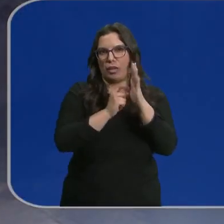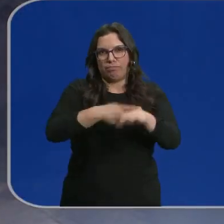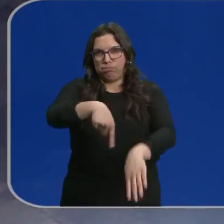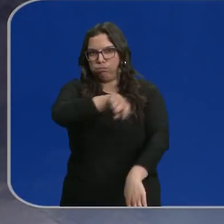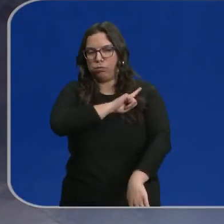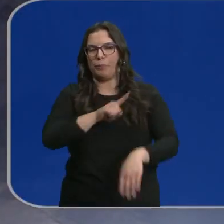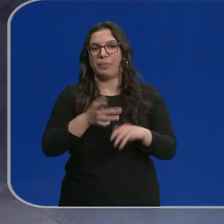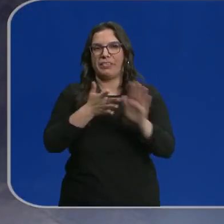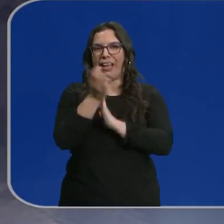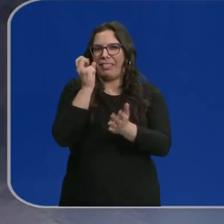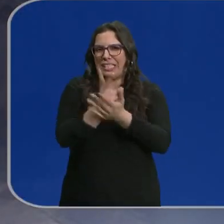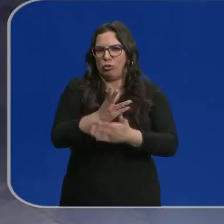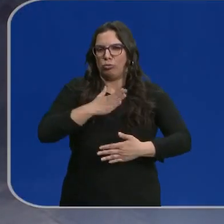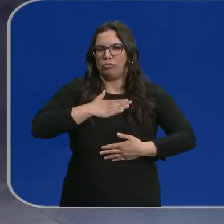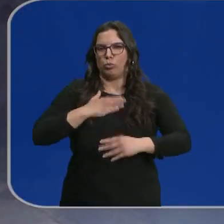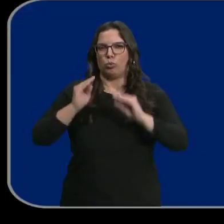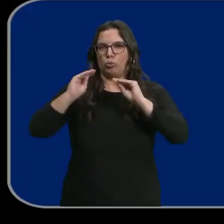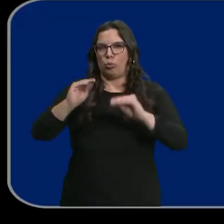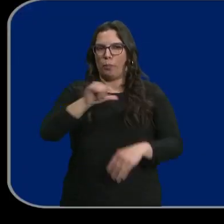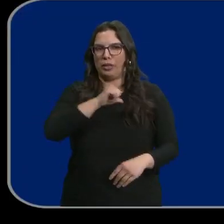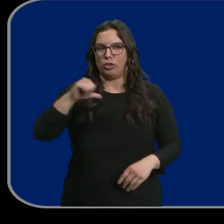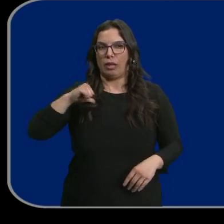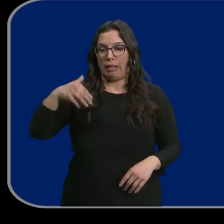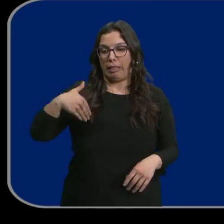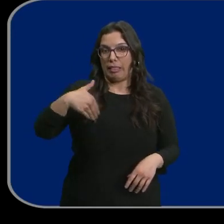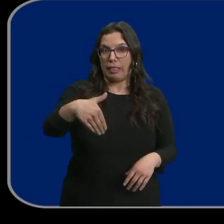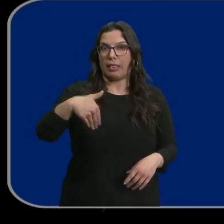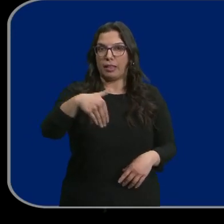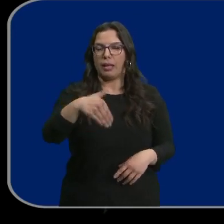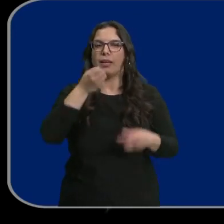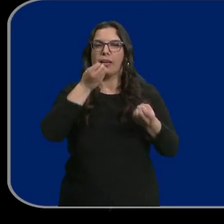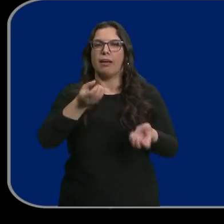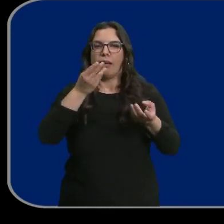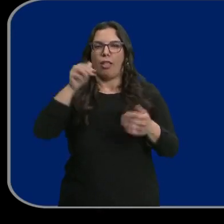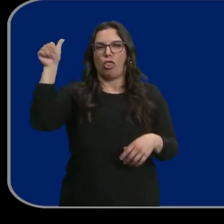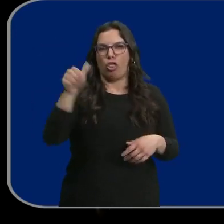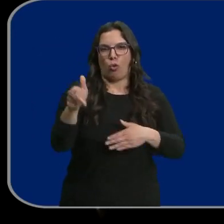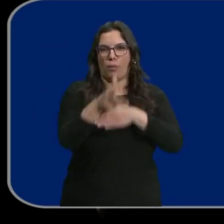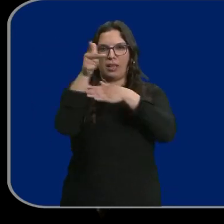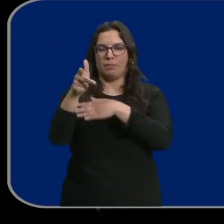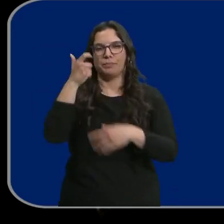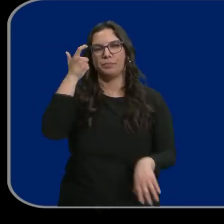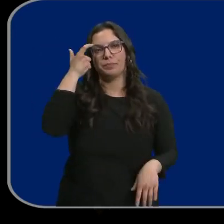Se trata de un desafío personal de la espeleóloga que próximamente se va a relatar en un documental.